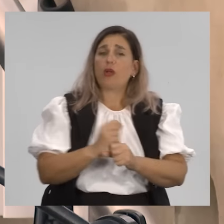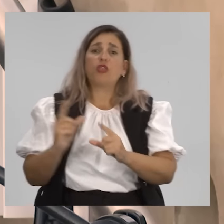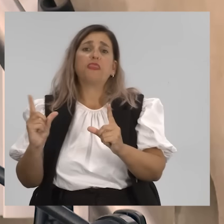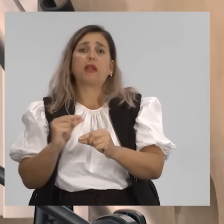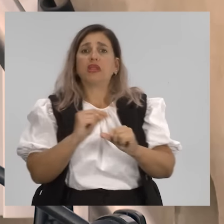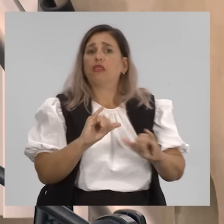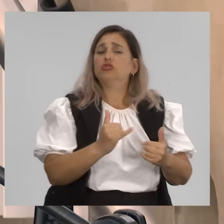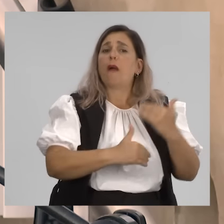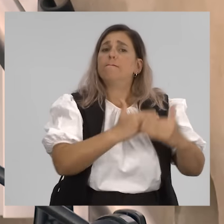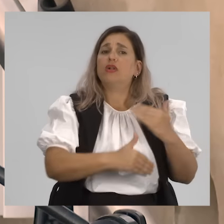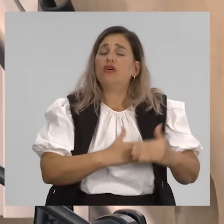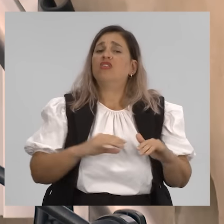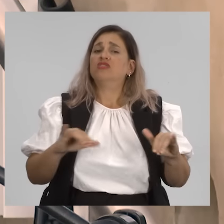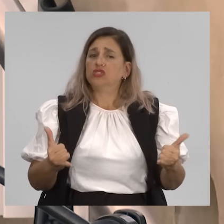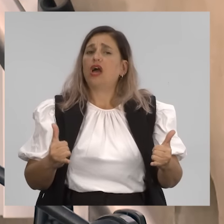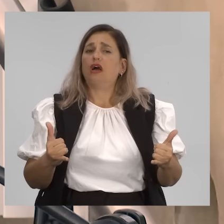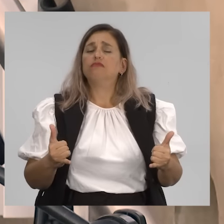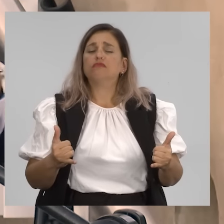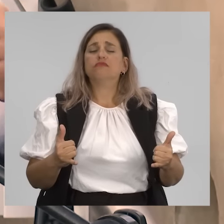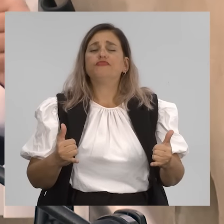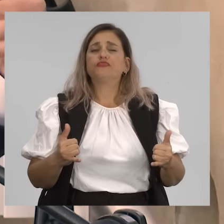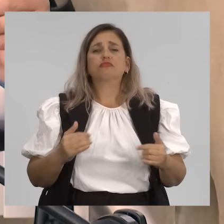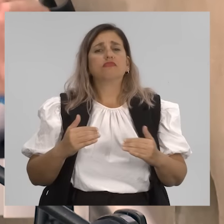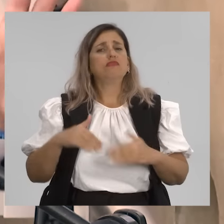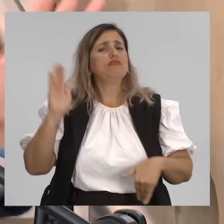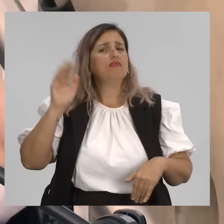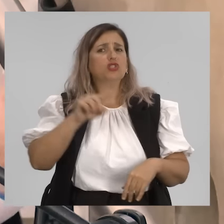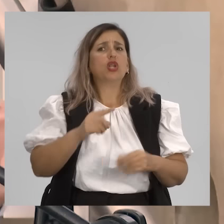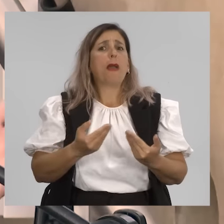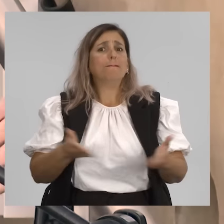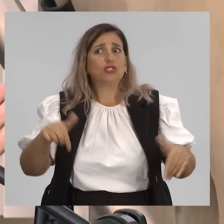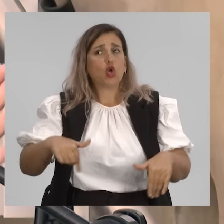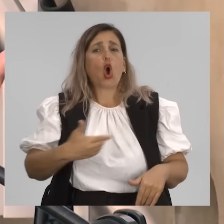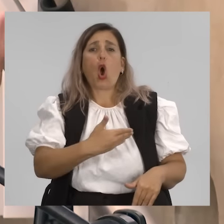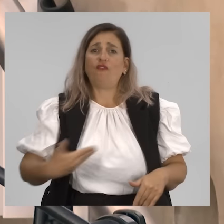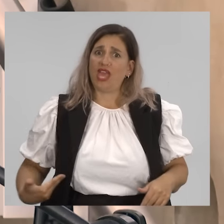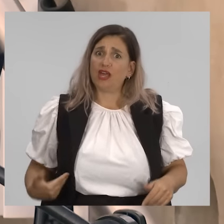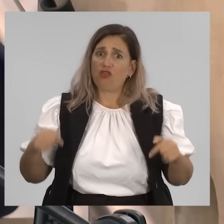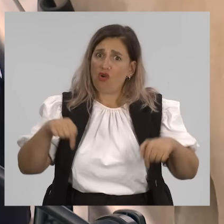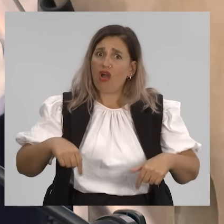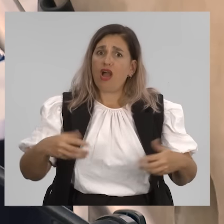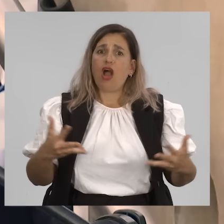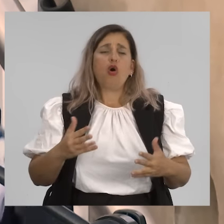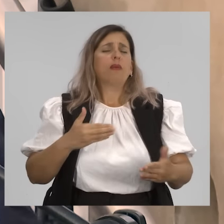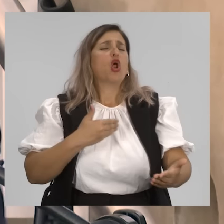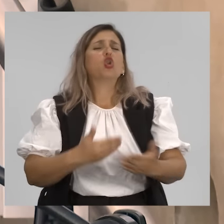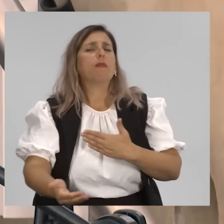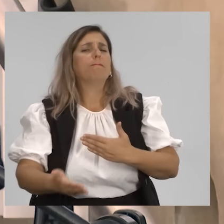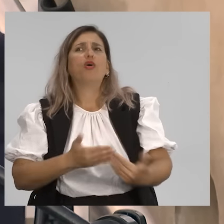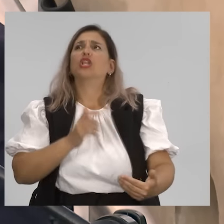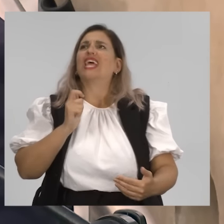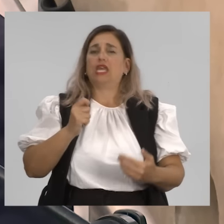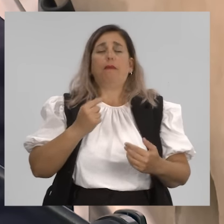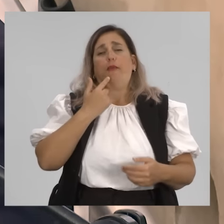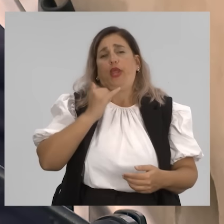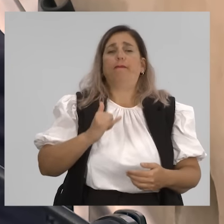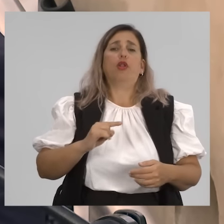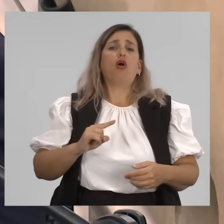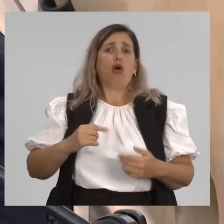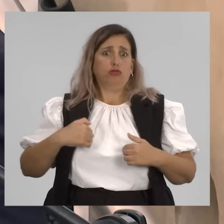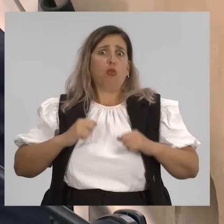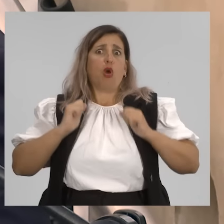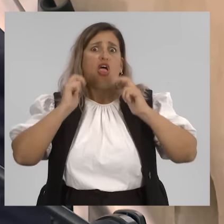culminar procesos que la mayoría los empezó este gobierno. No tenemos empacho en decir, por